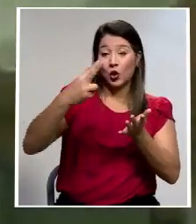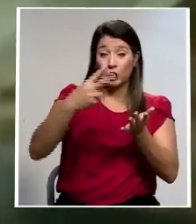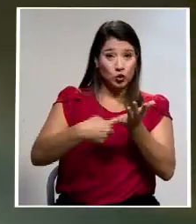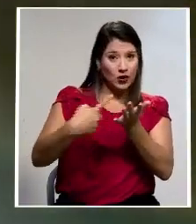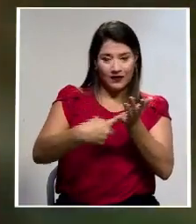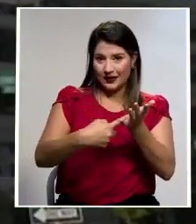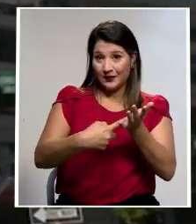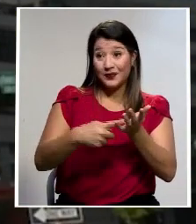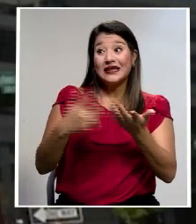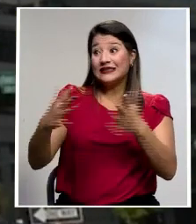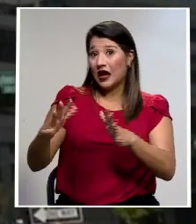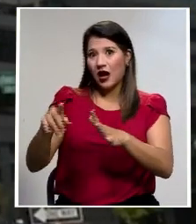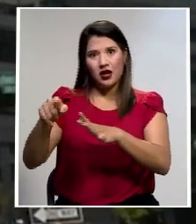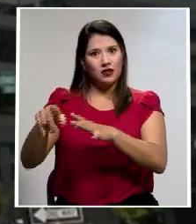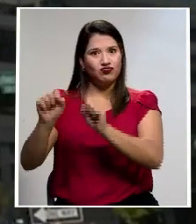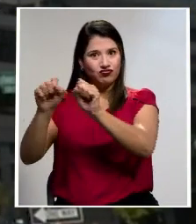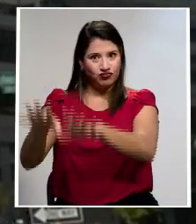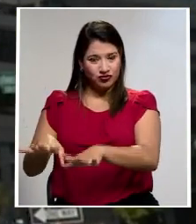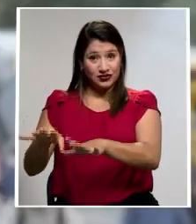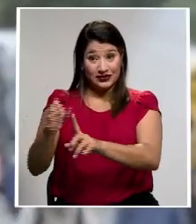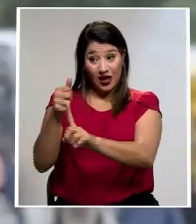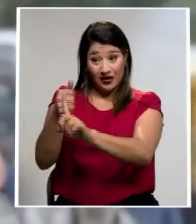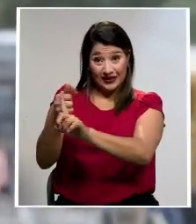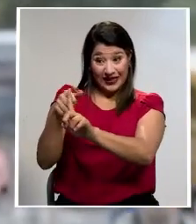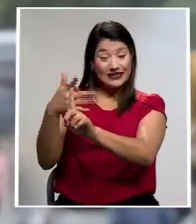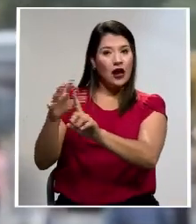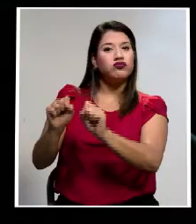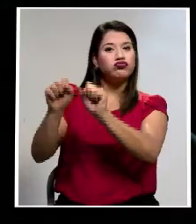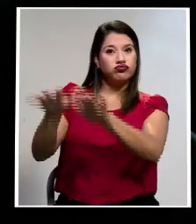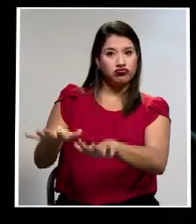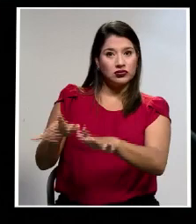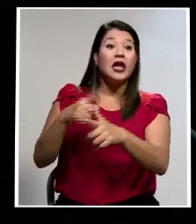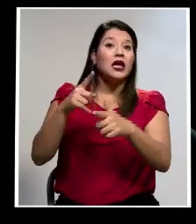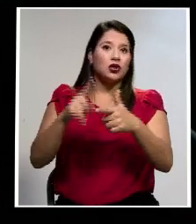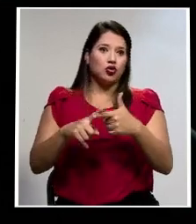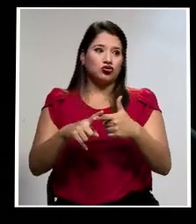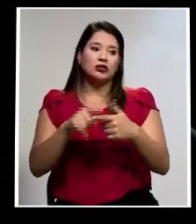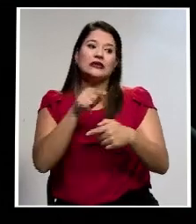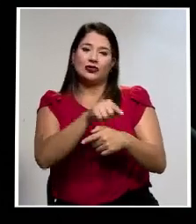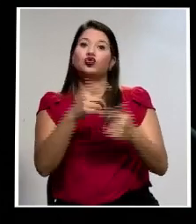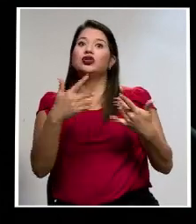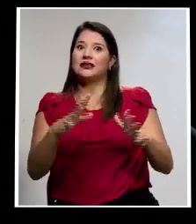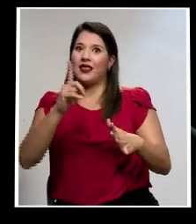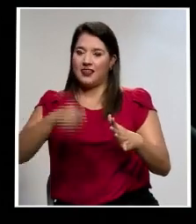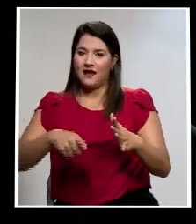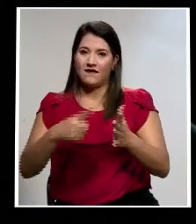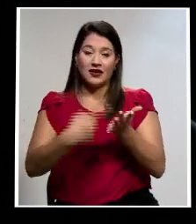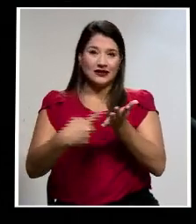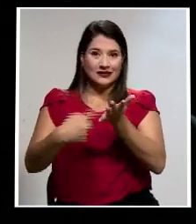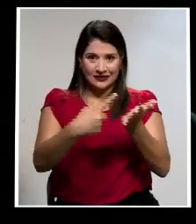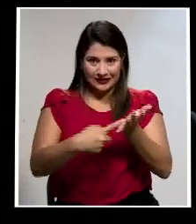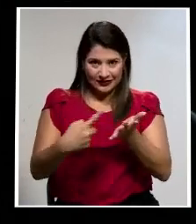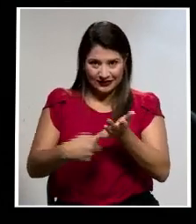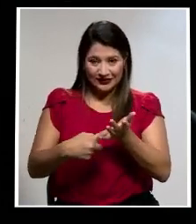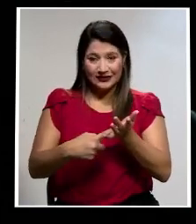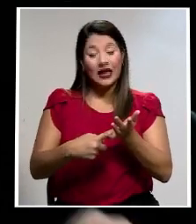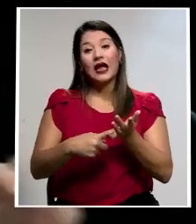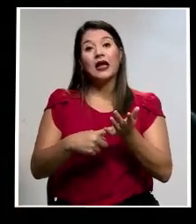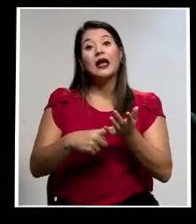con el Fondo Monetario Internacional, luego de que Otón Solís presentara su renuncia a la Organización de la Cooperación y Desarrollos